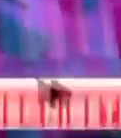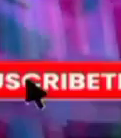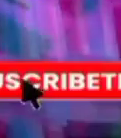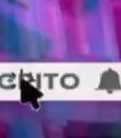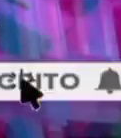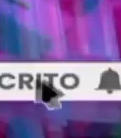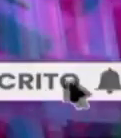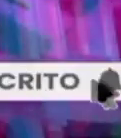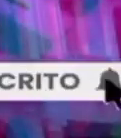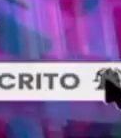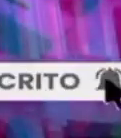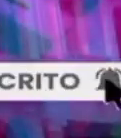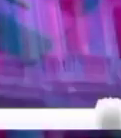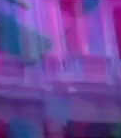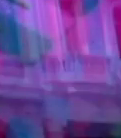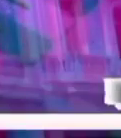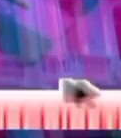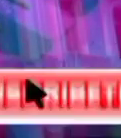Noticias.